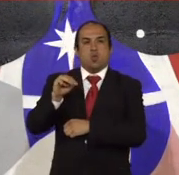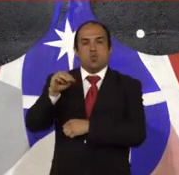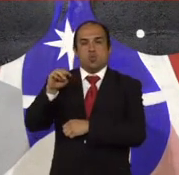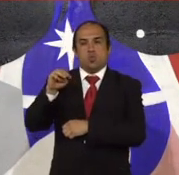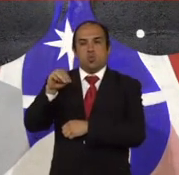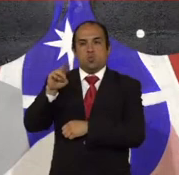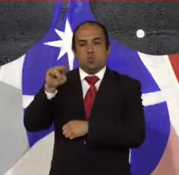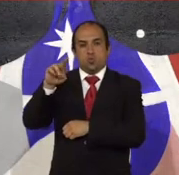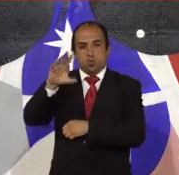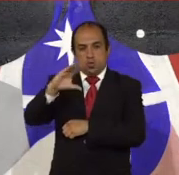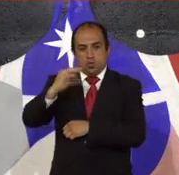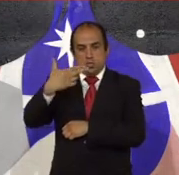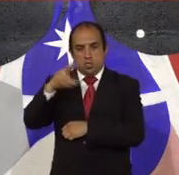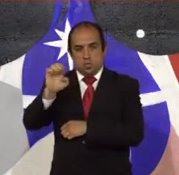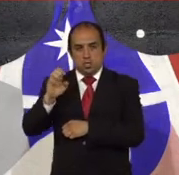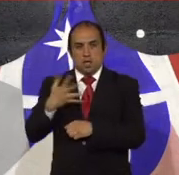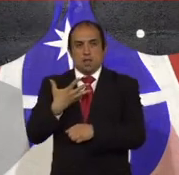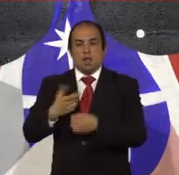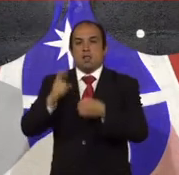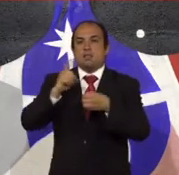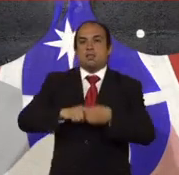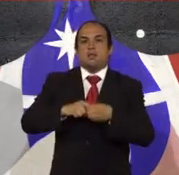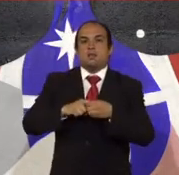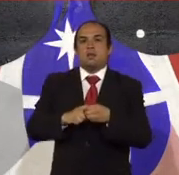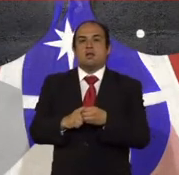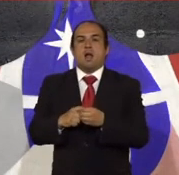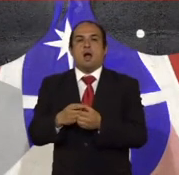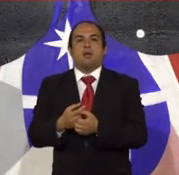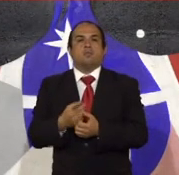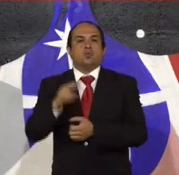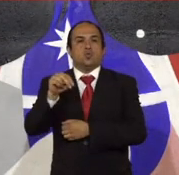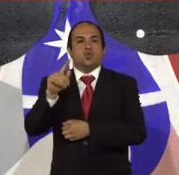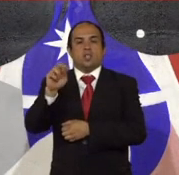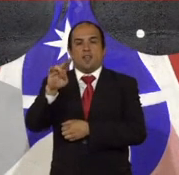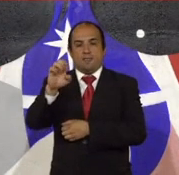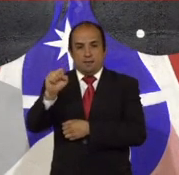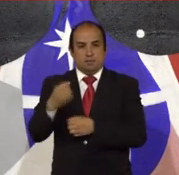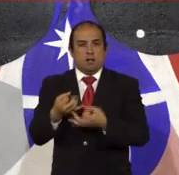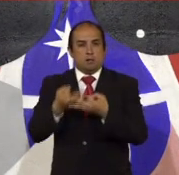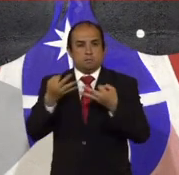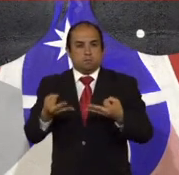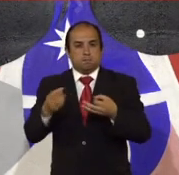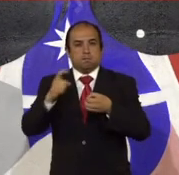una función de reintegrar nutrientes a la tierra, la siguiente,